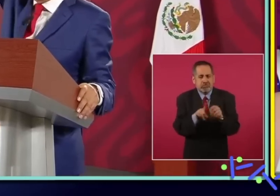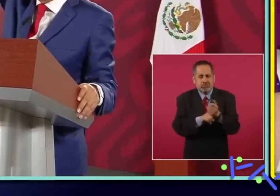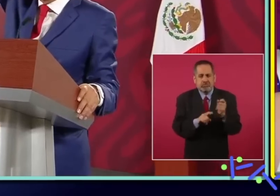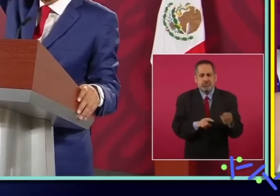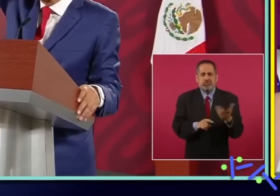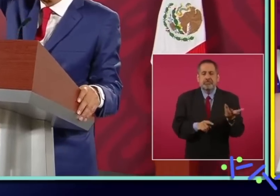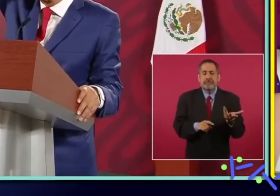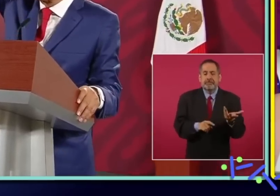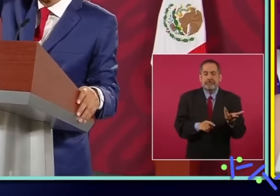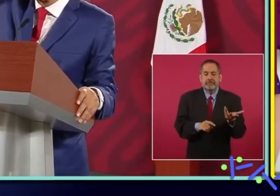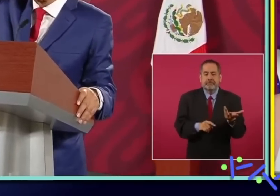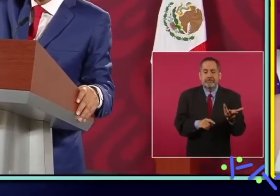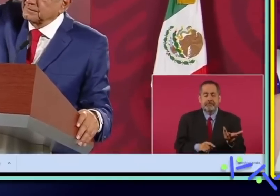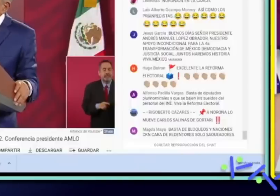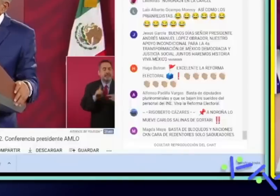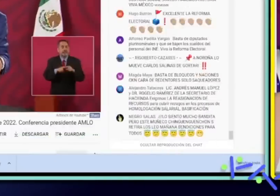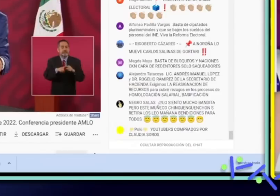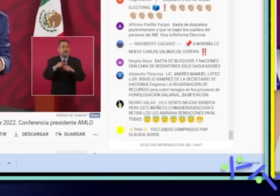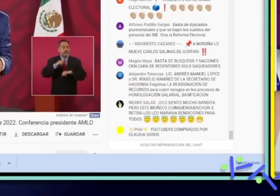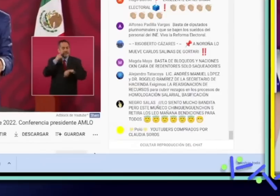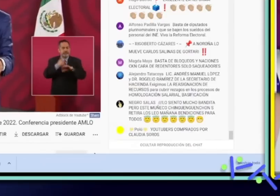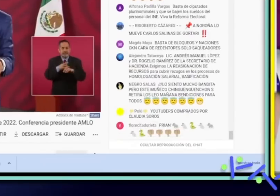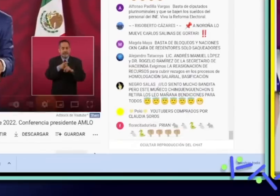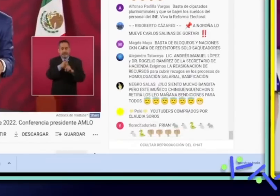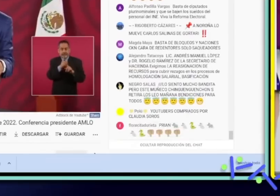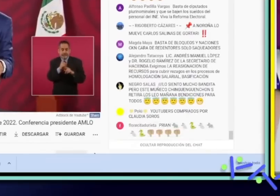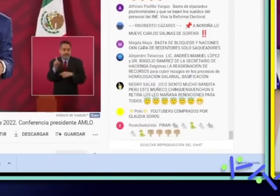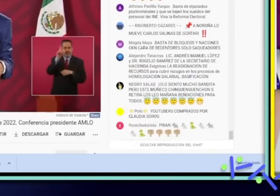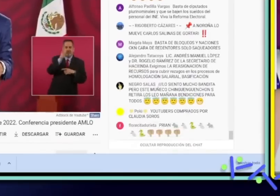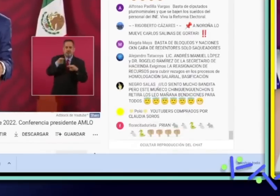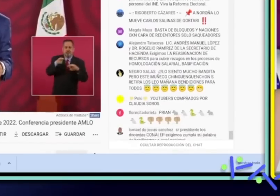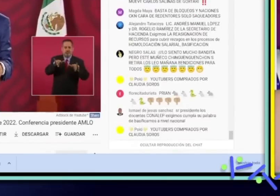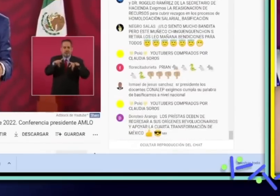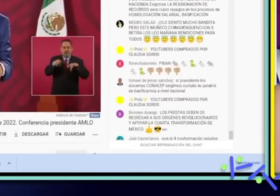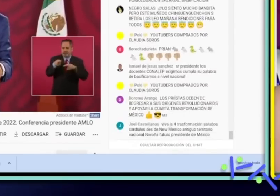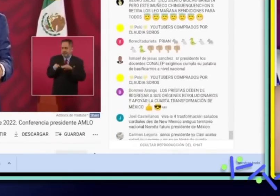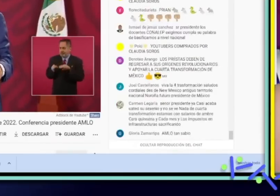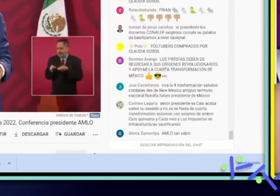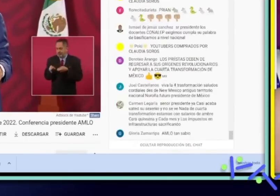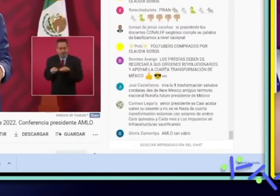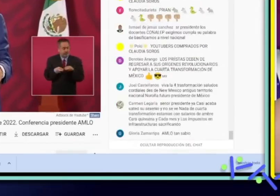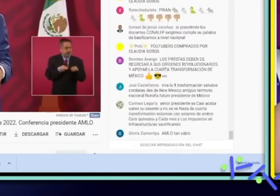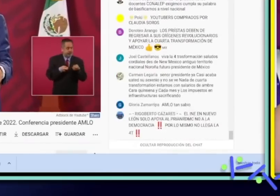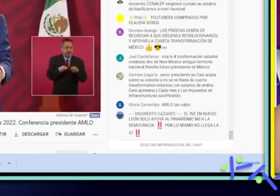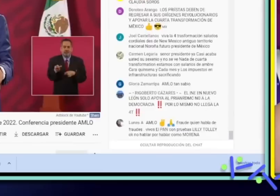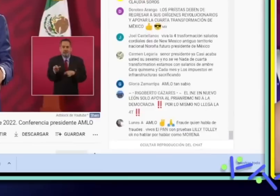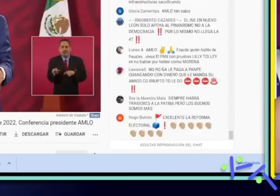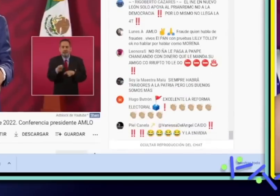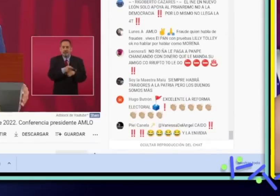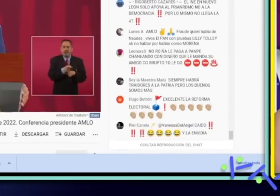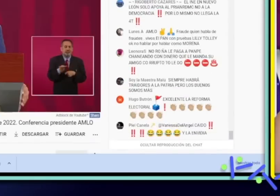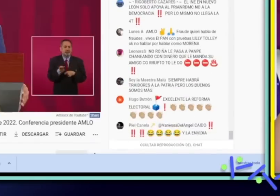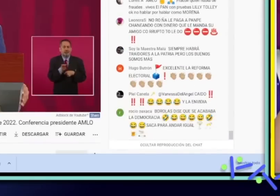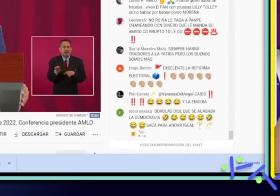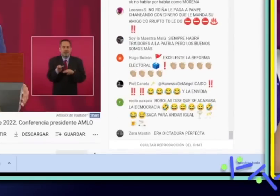de ellos no se hace ni uno? Pues mejor vamos recortando y que os invierta en el pueblo. También sabemos que, bueno, a más de alguno o alguna, pues